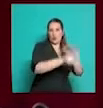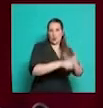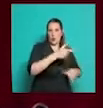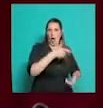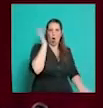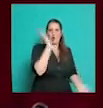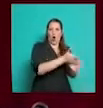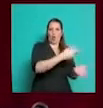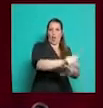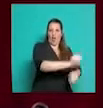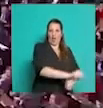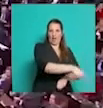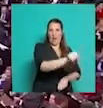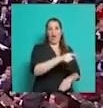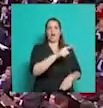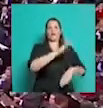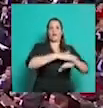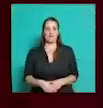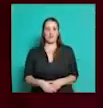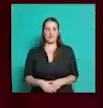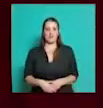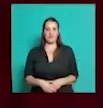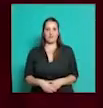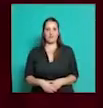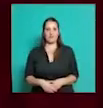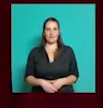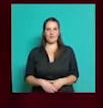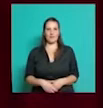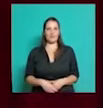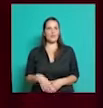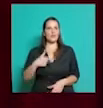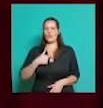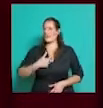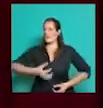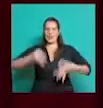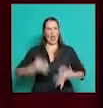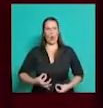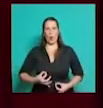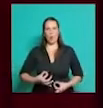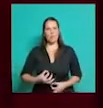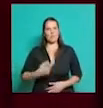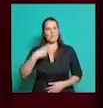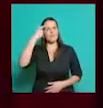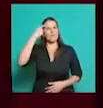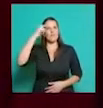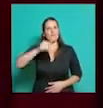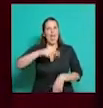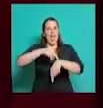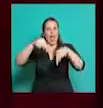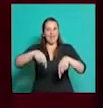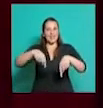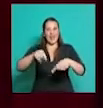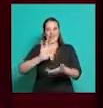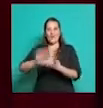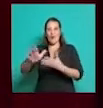Uruguay. Entonces, ¿cómo no vamos a poder copiar a los que tenemos al lado? Sí podemos. Lo que pasa es que para poder salir